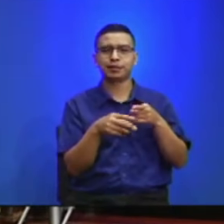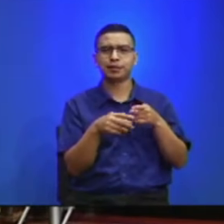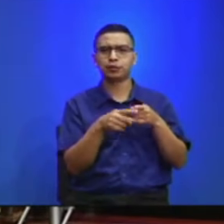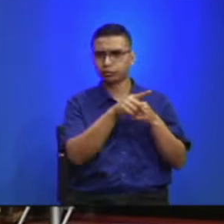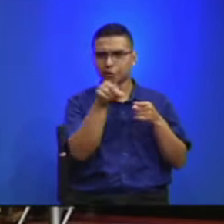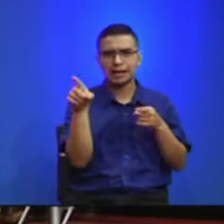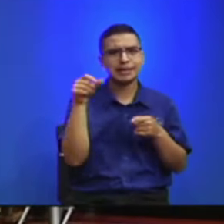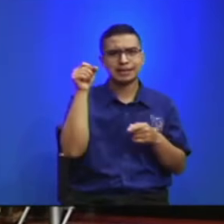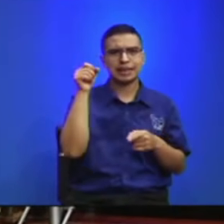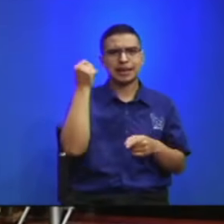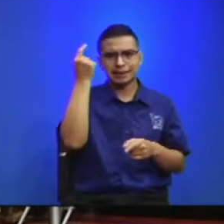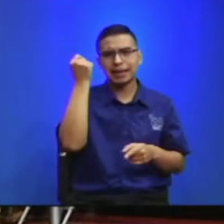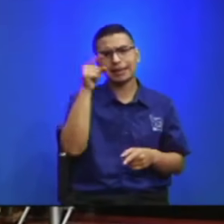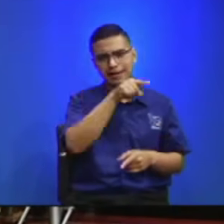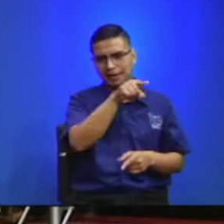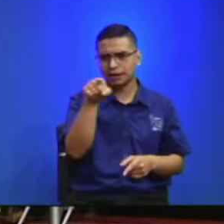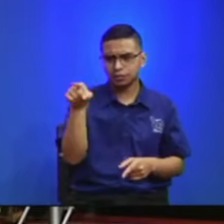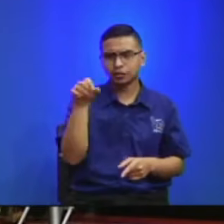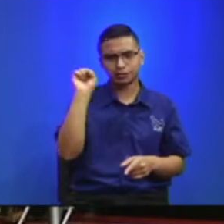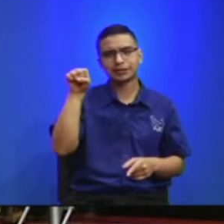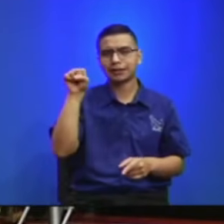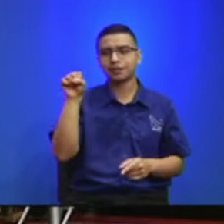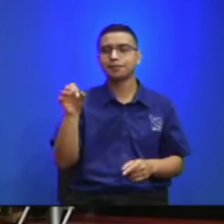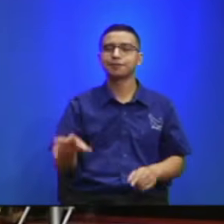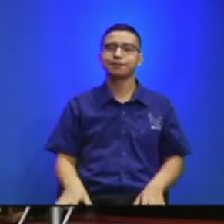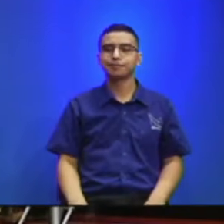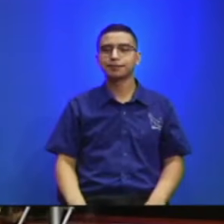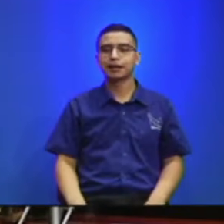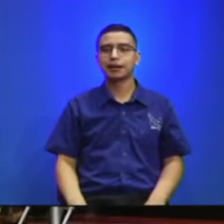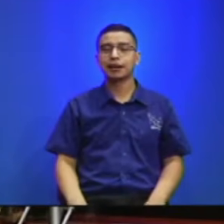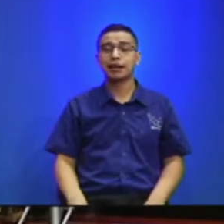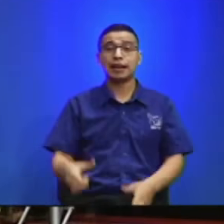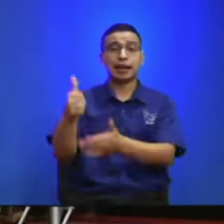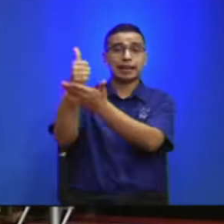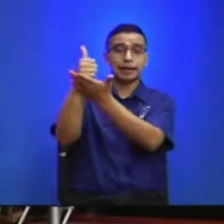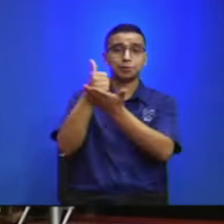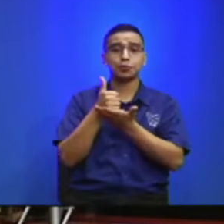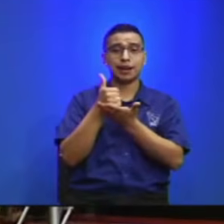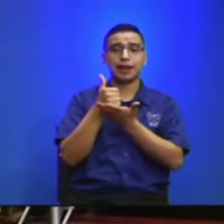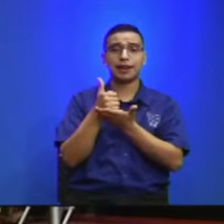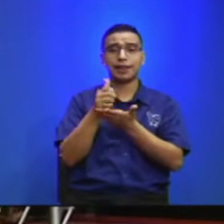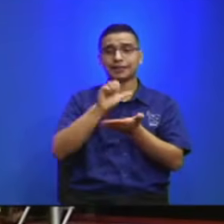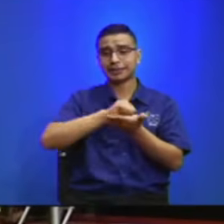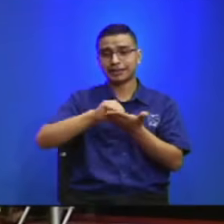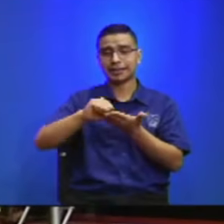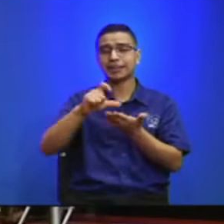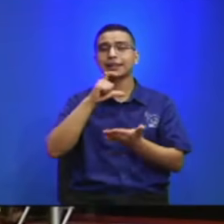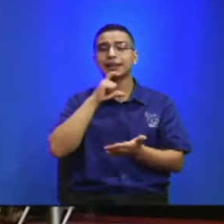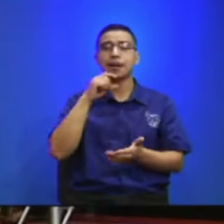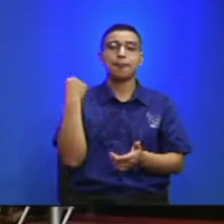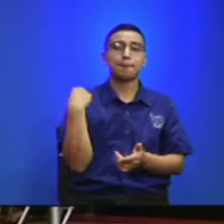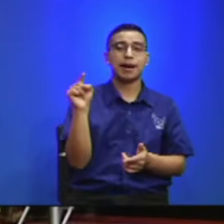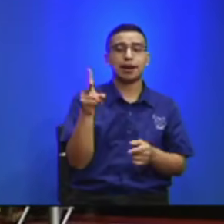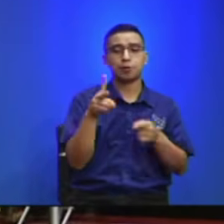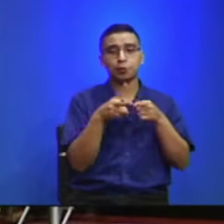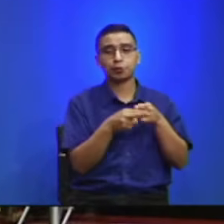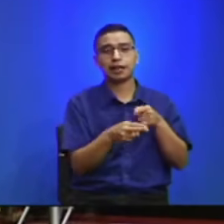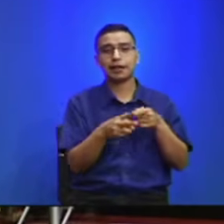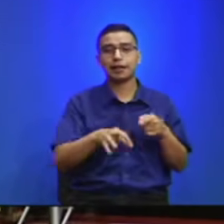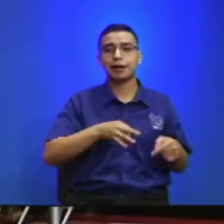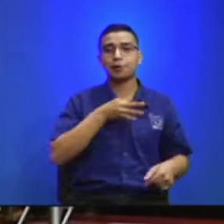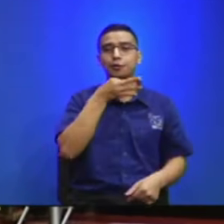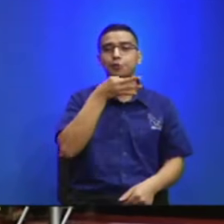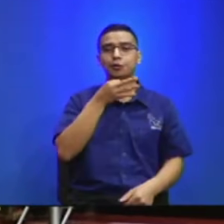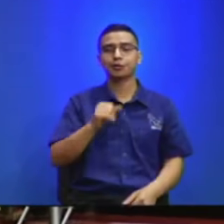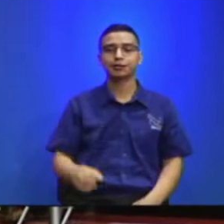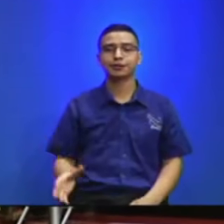vale entonces sigamos vez que nos ayuda a la santa cena para cortar eso ok